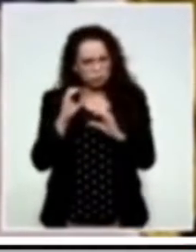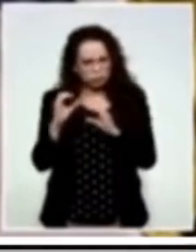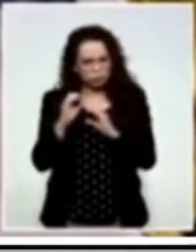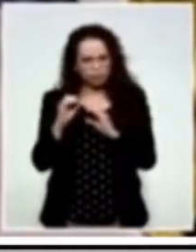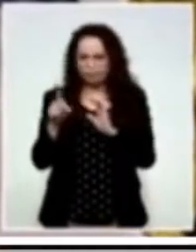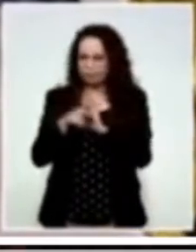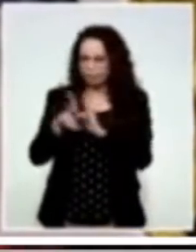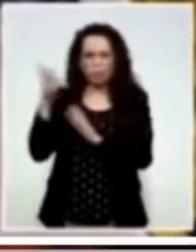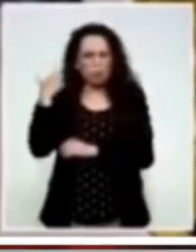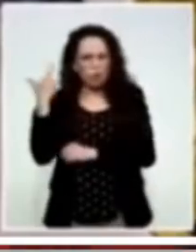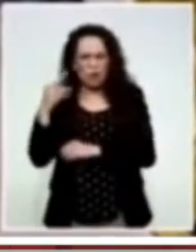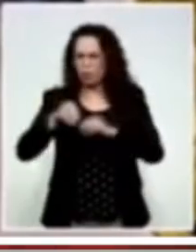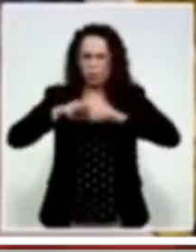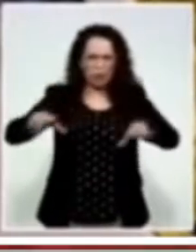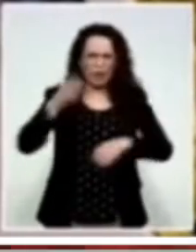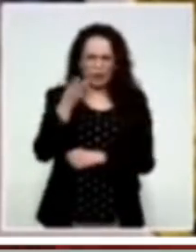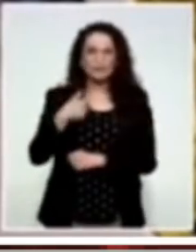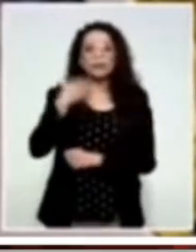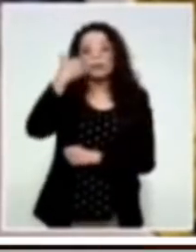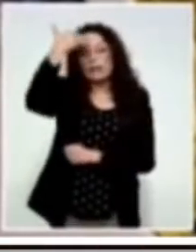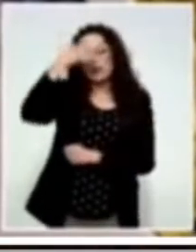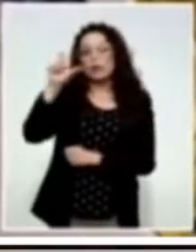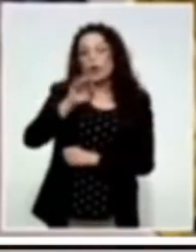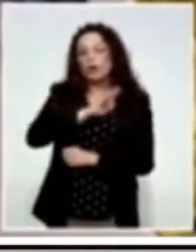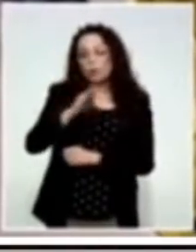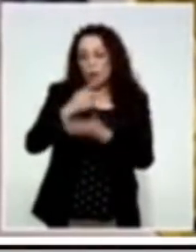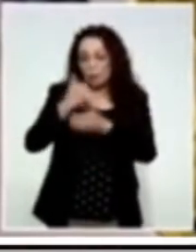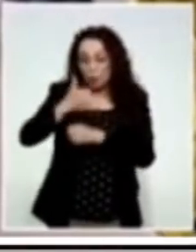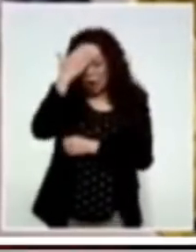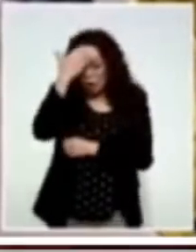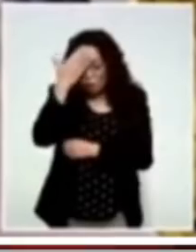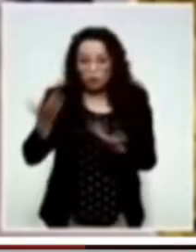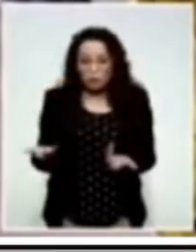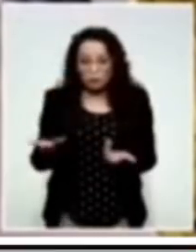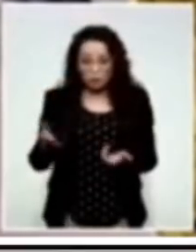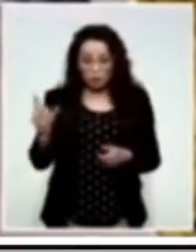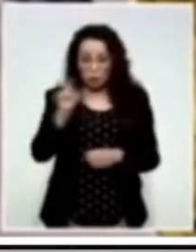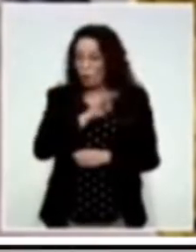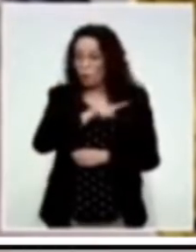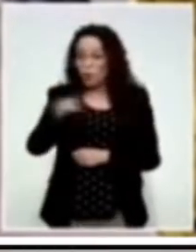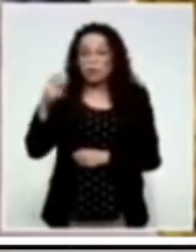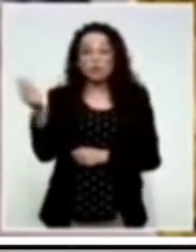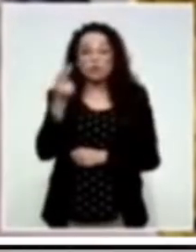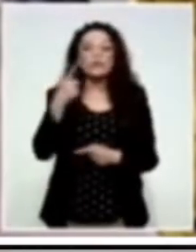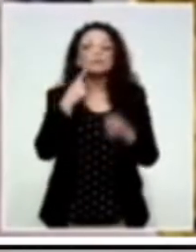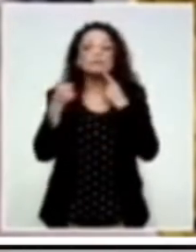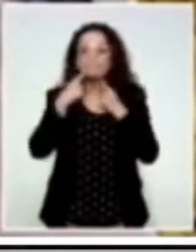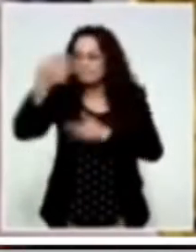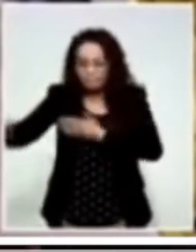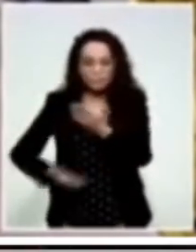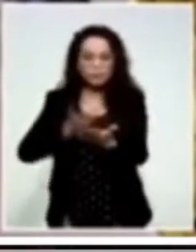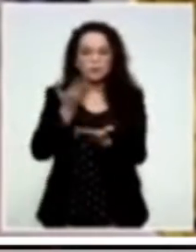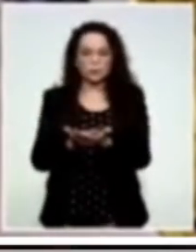podremos conocer el proyecto para ya saber exactamente cuándo podrían discutirlo ustedes en el Pleno el hecho de que